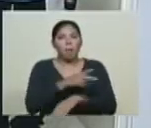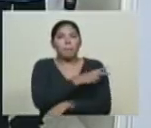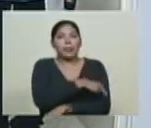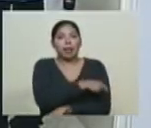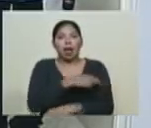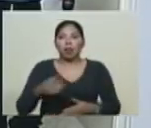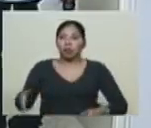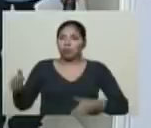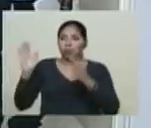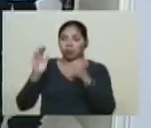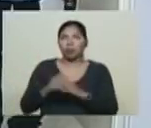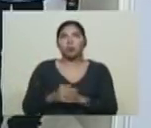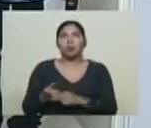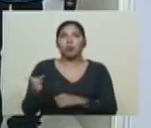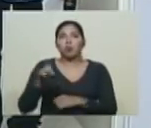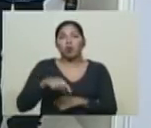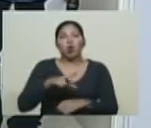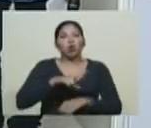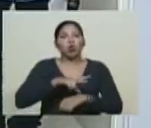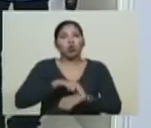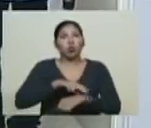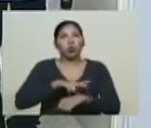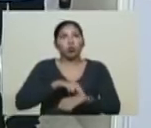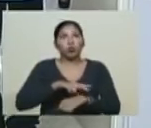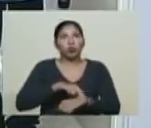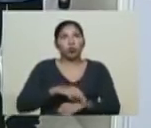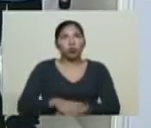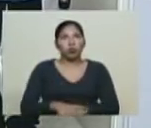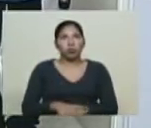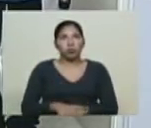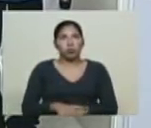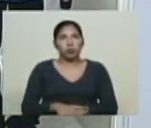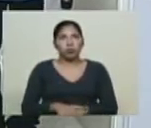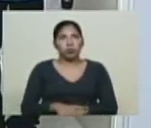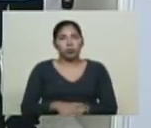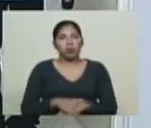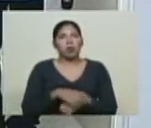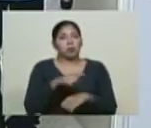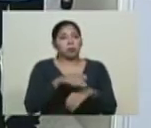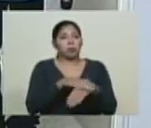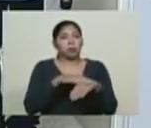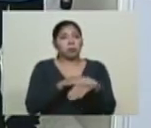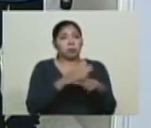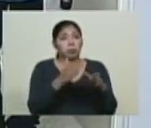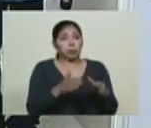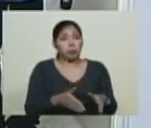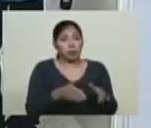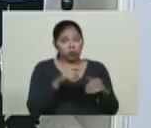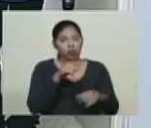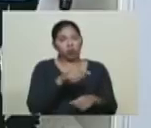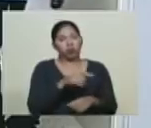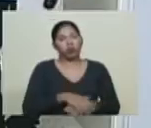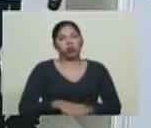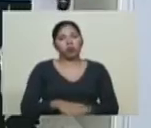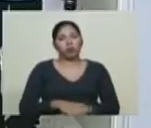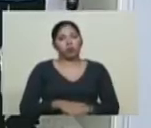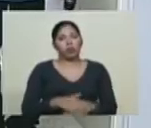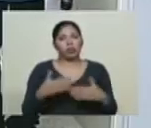Luz, doctor Luis López, ministro del Poder Popular para la Salud. Viernes de salud, buenas